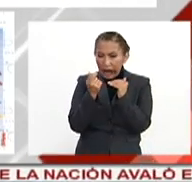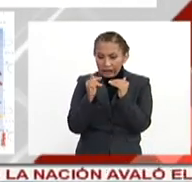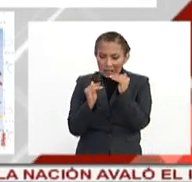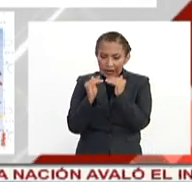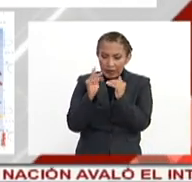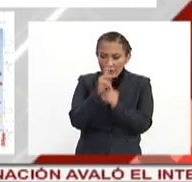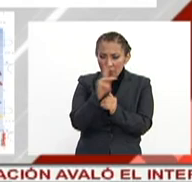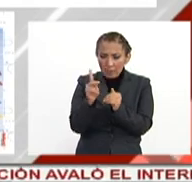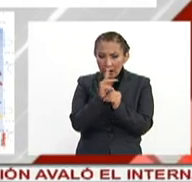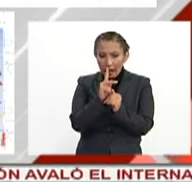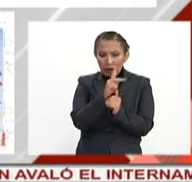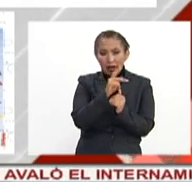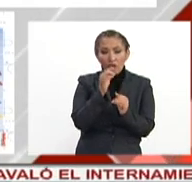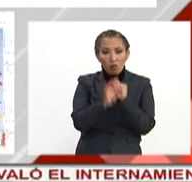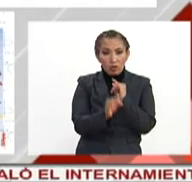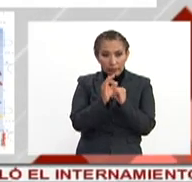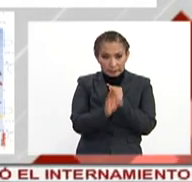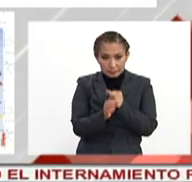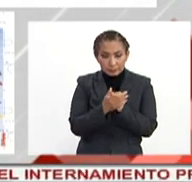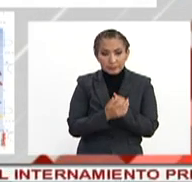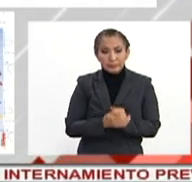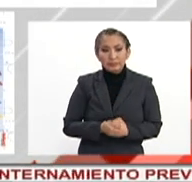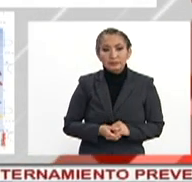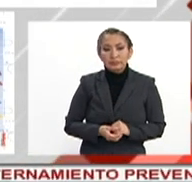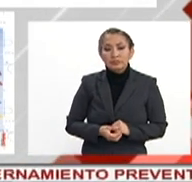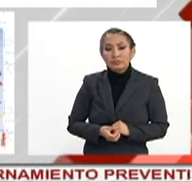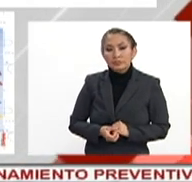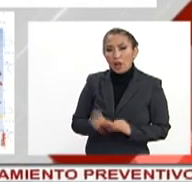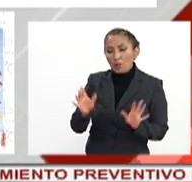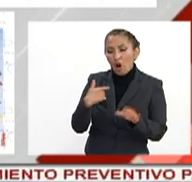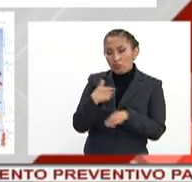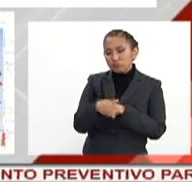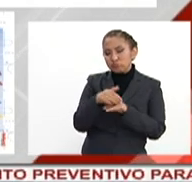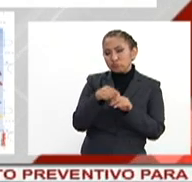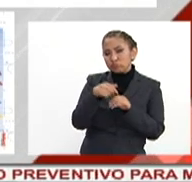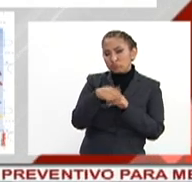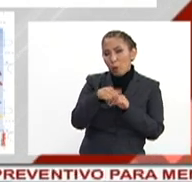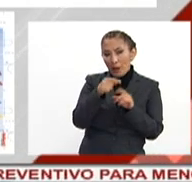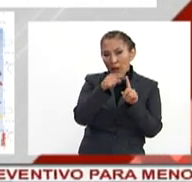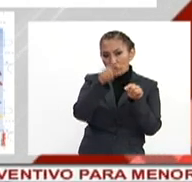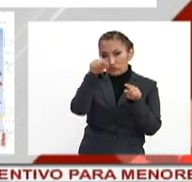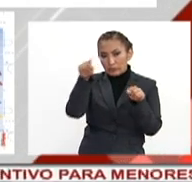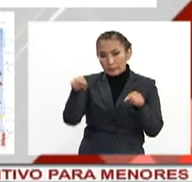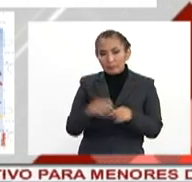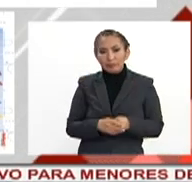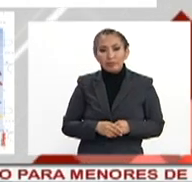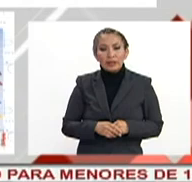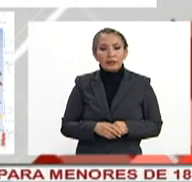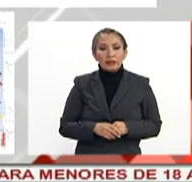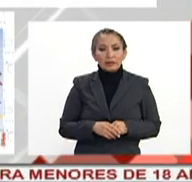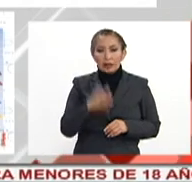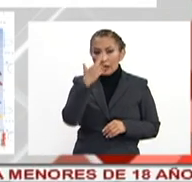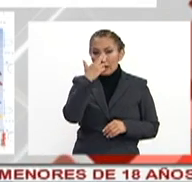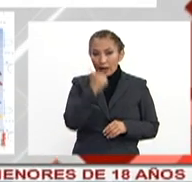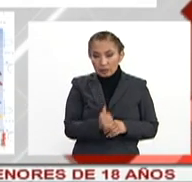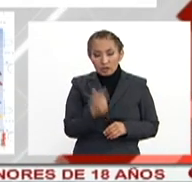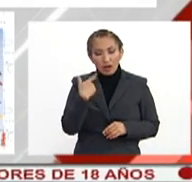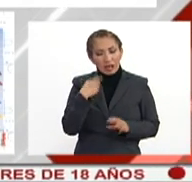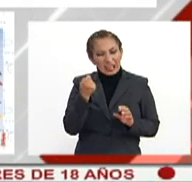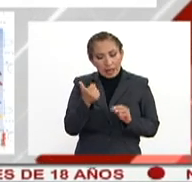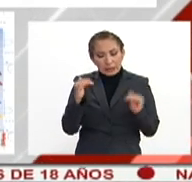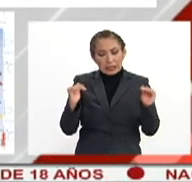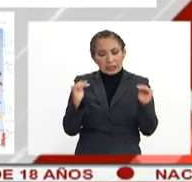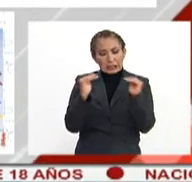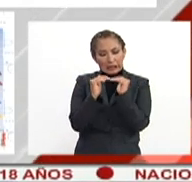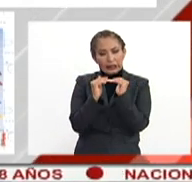Así Paco? es. Finalmente... Es empate técnico. En términos estadísticos, gracias, Pati, tienes toda la razón, estamos en un